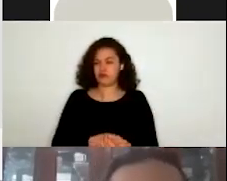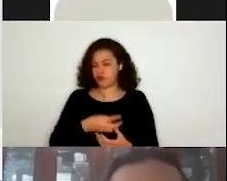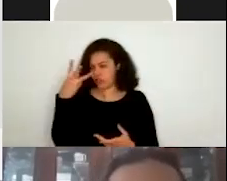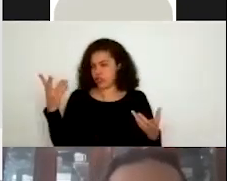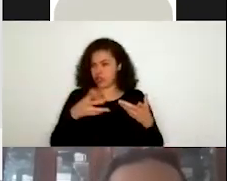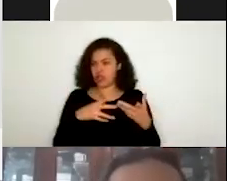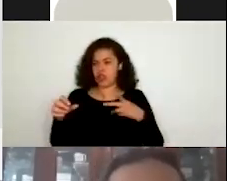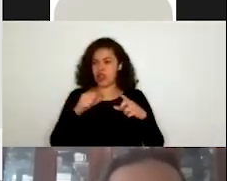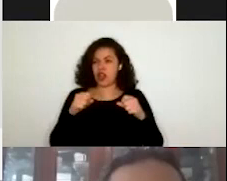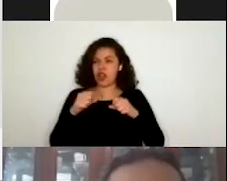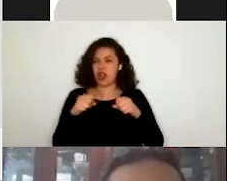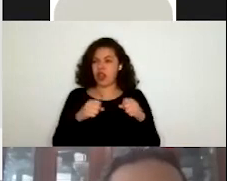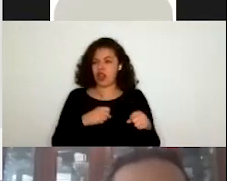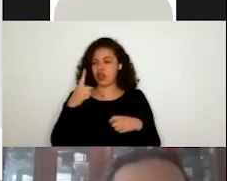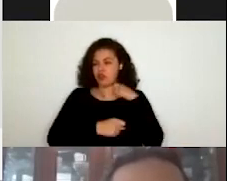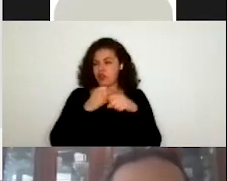al año.